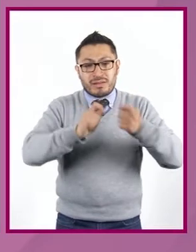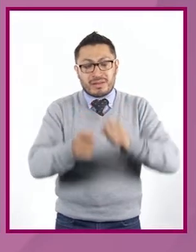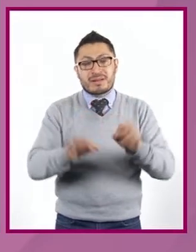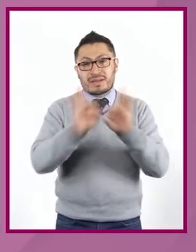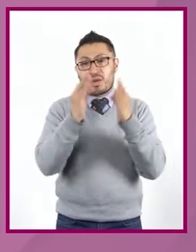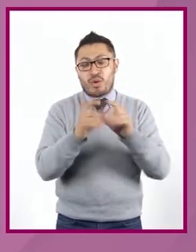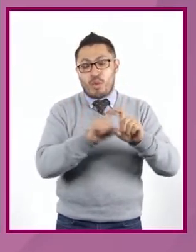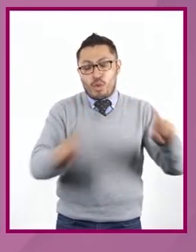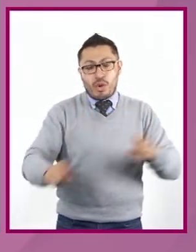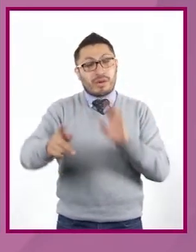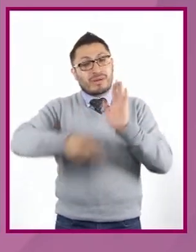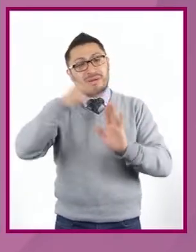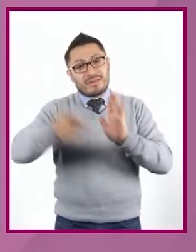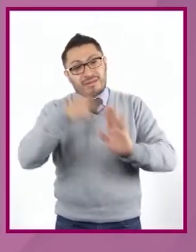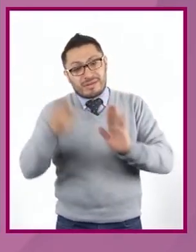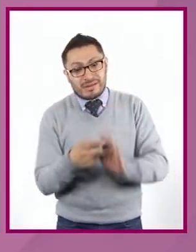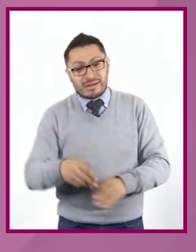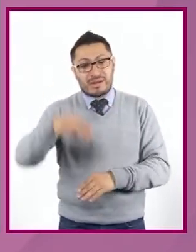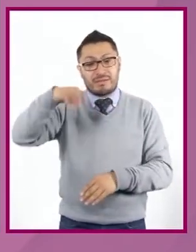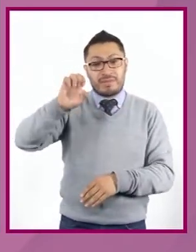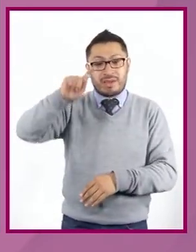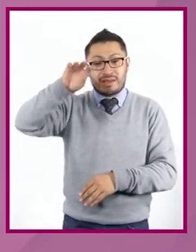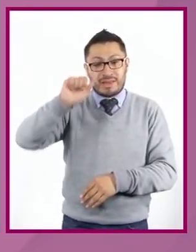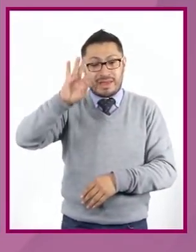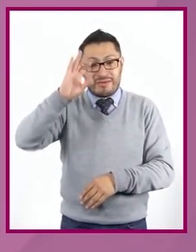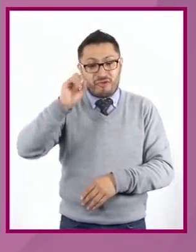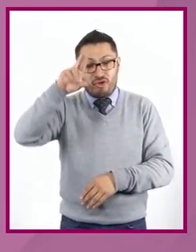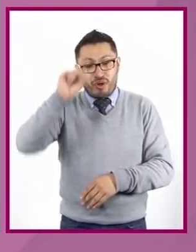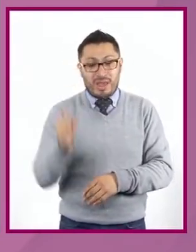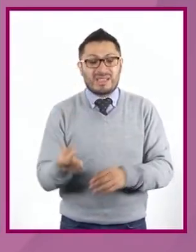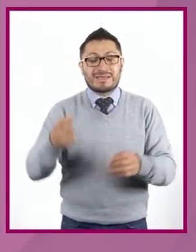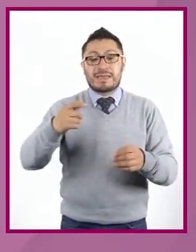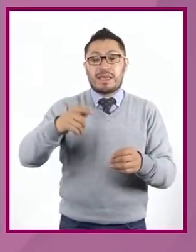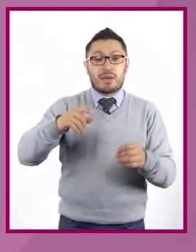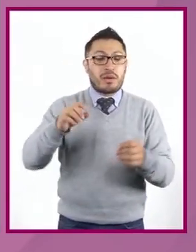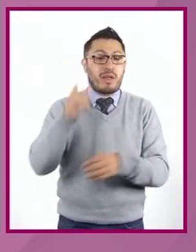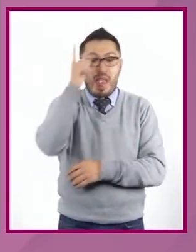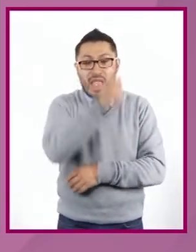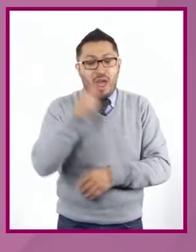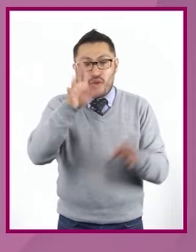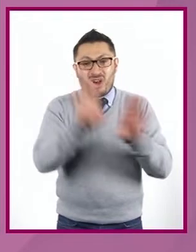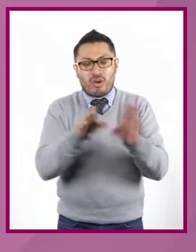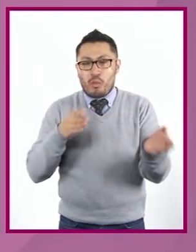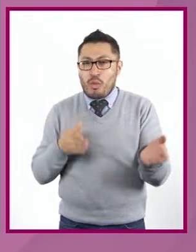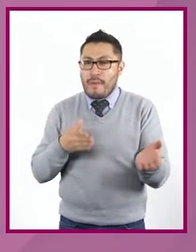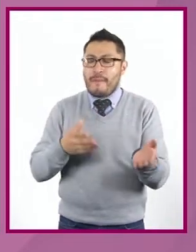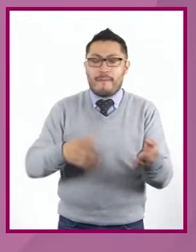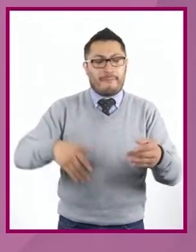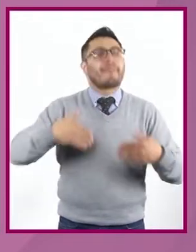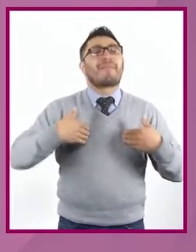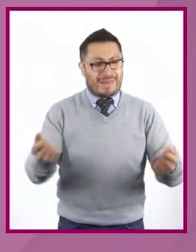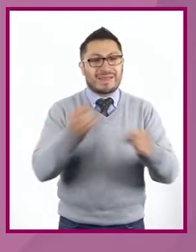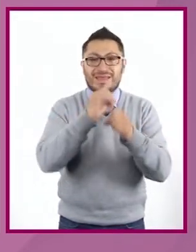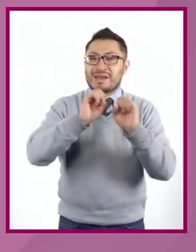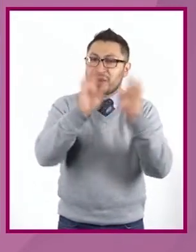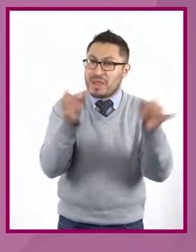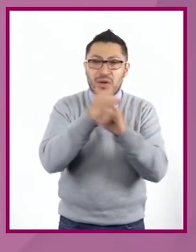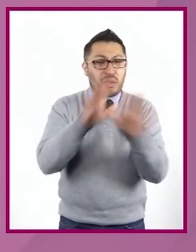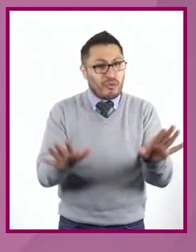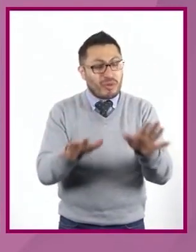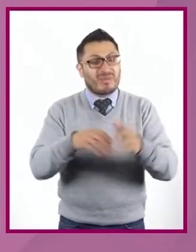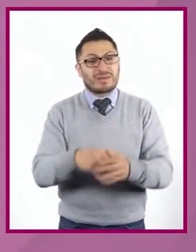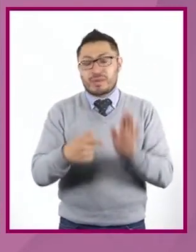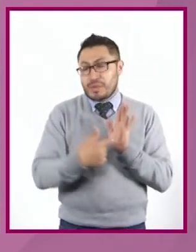repiten, metáforas y giros de lenguaje que pueden hacer accesible la información. Y